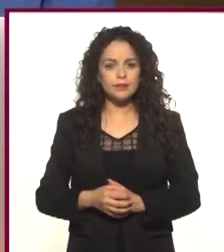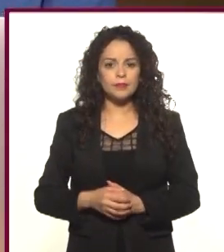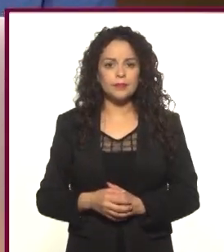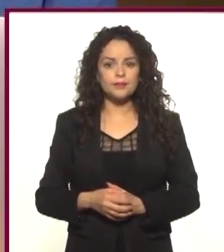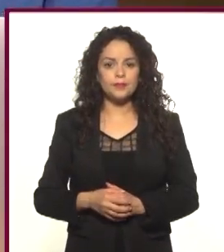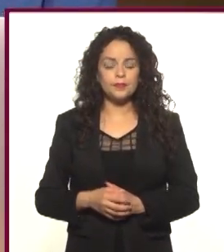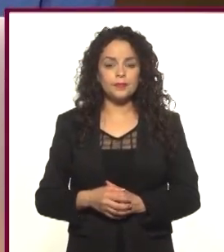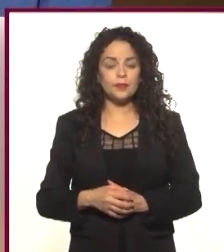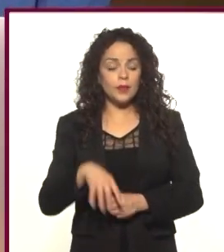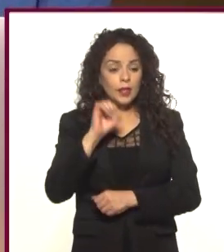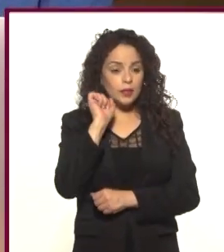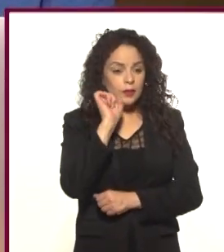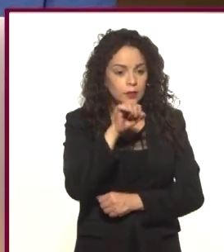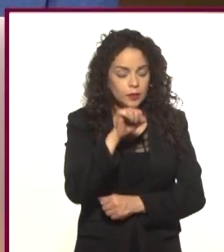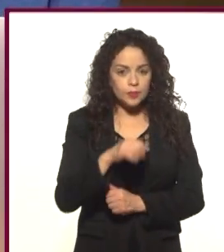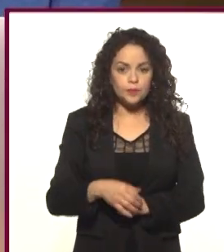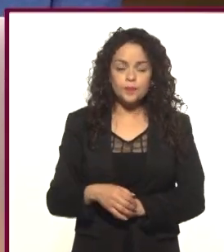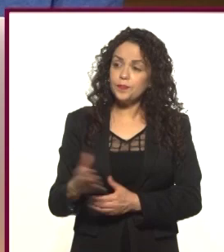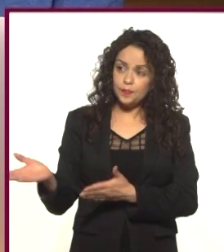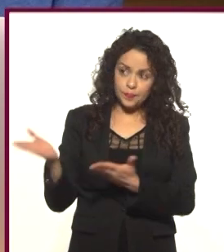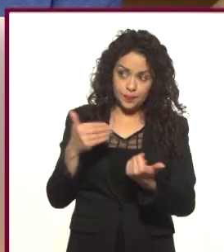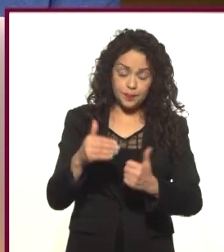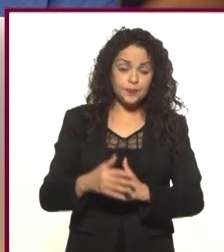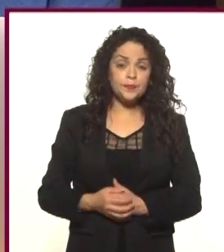Toc, toc. Adelante.